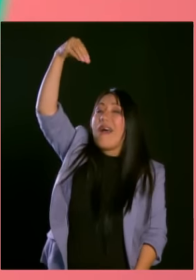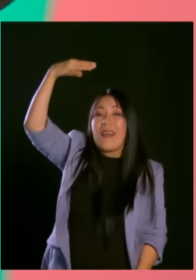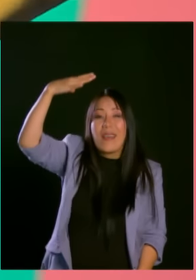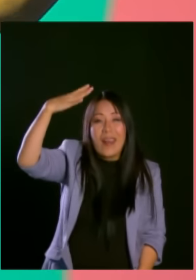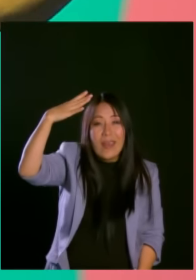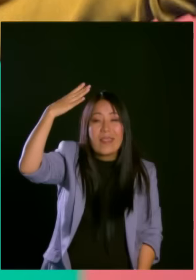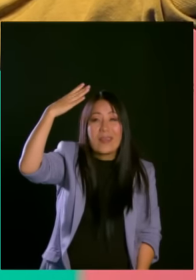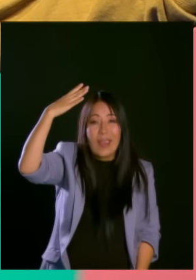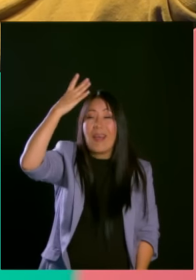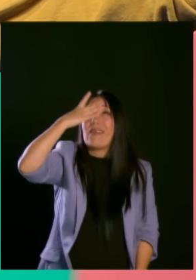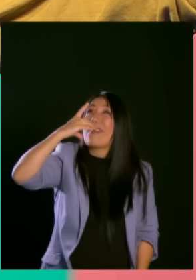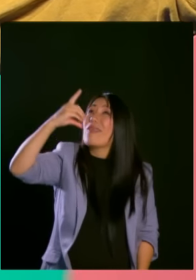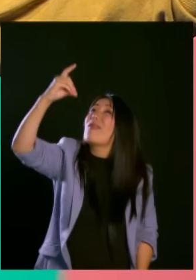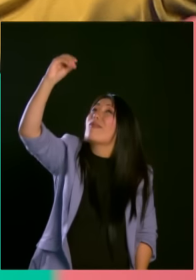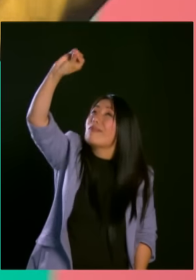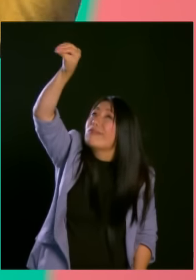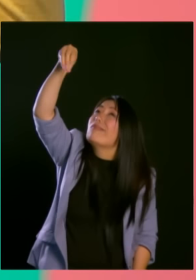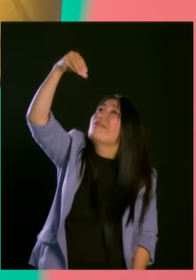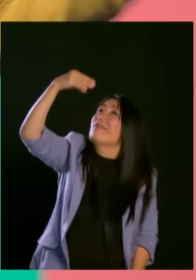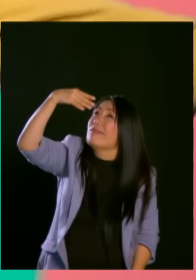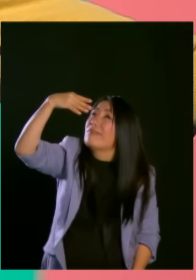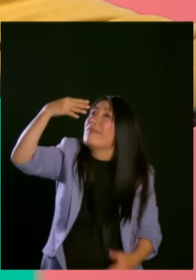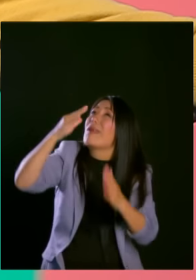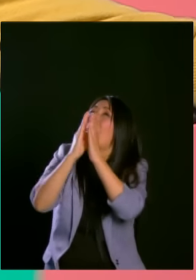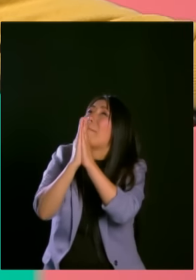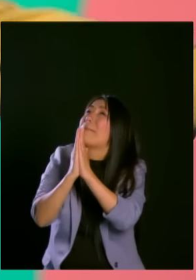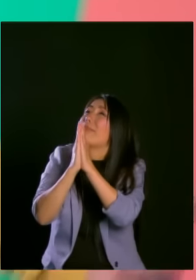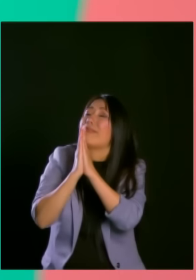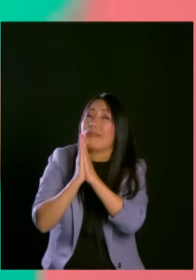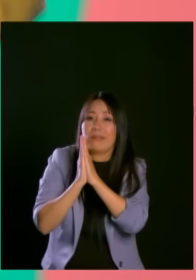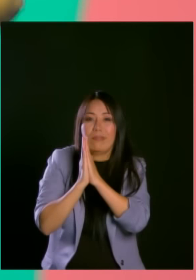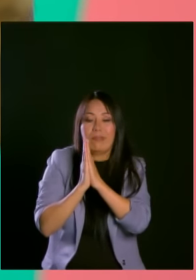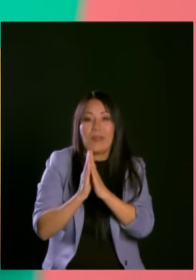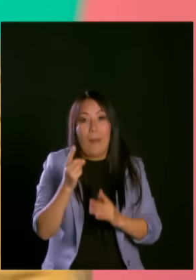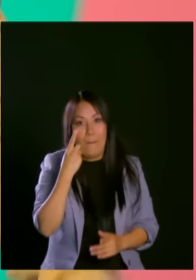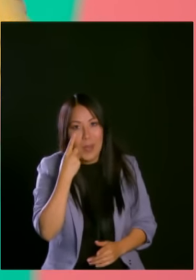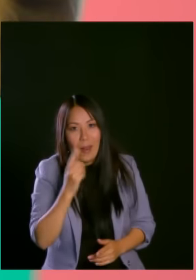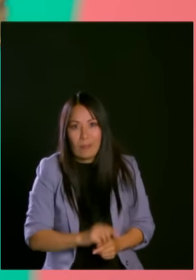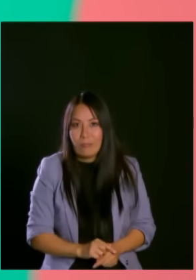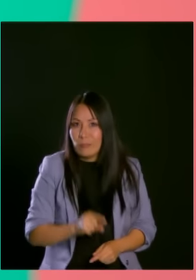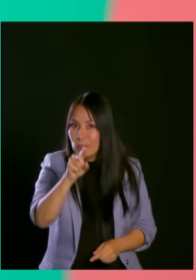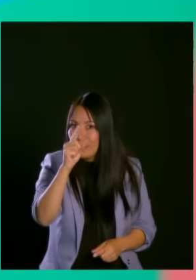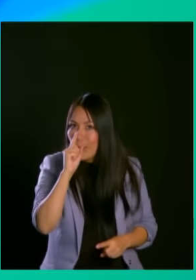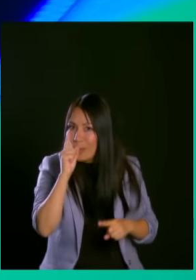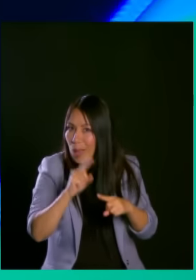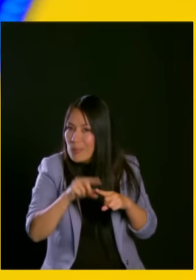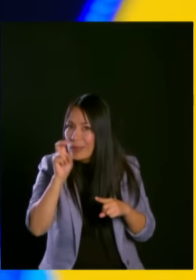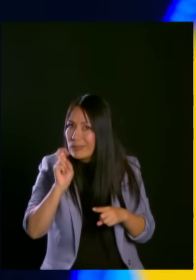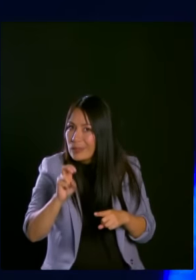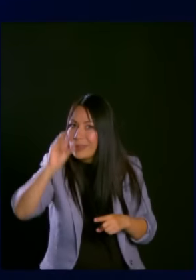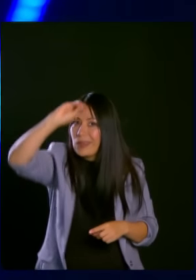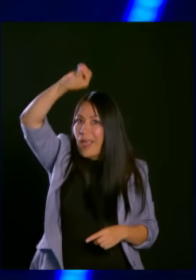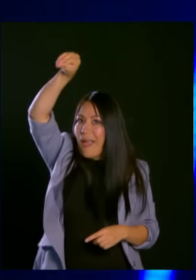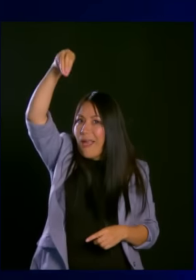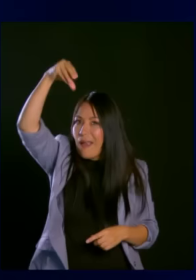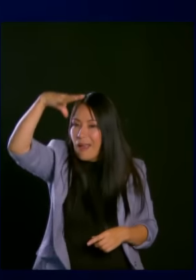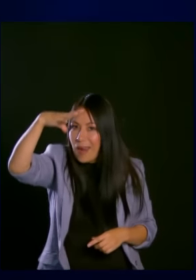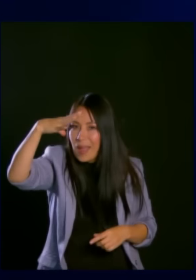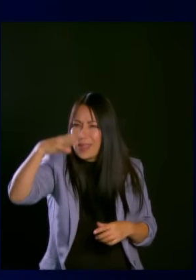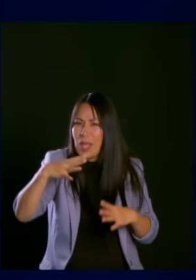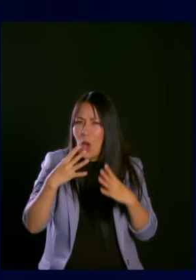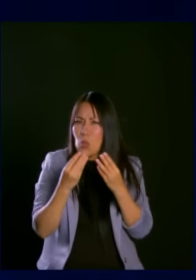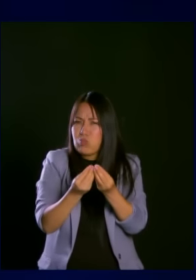era la gracia de Dios. Y esa es una que te quiero soltar hoy. Que la gracia de Dios abunde en